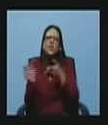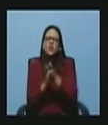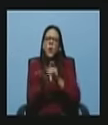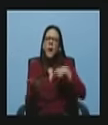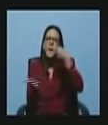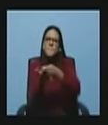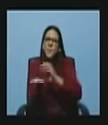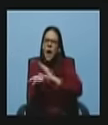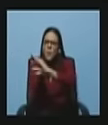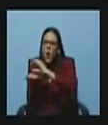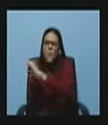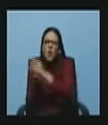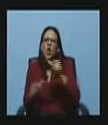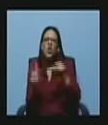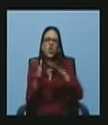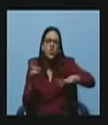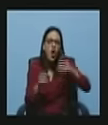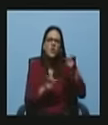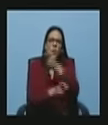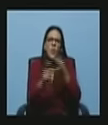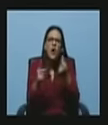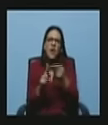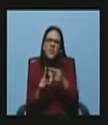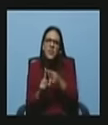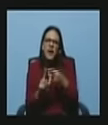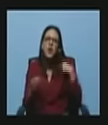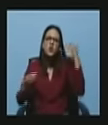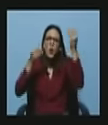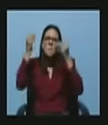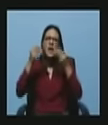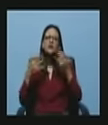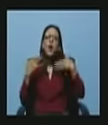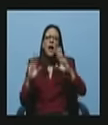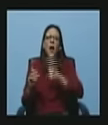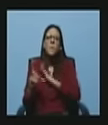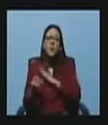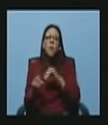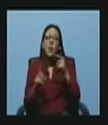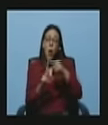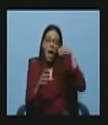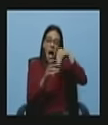de dónde sacaba el dinero? Que presume, una presunción mía, que era el propio Sedoma.